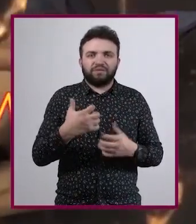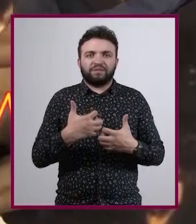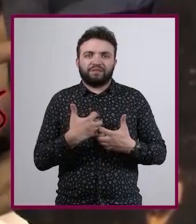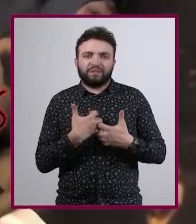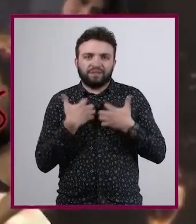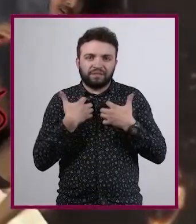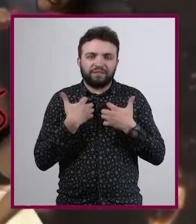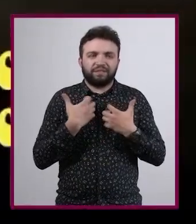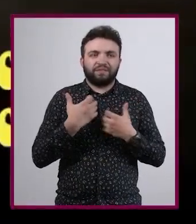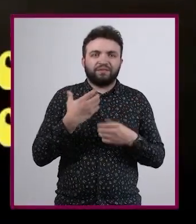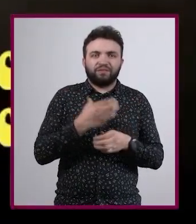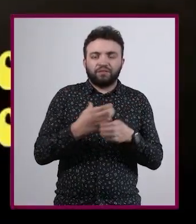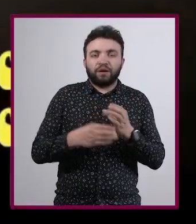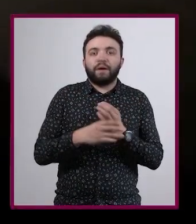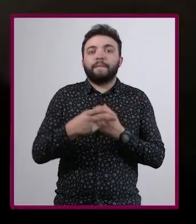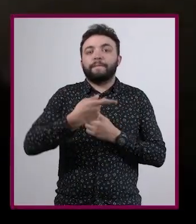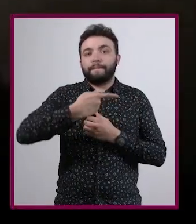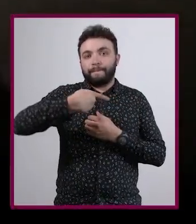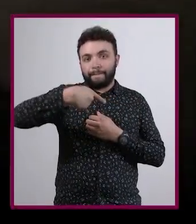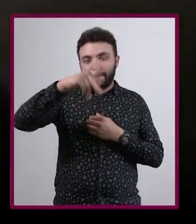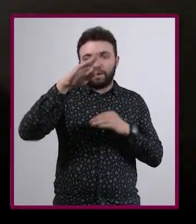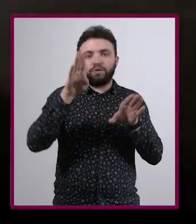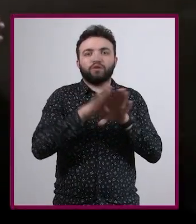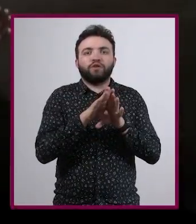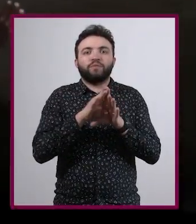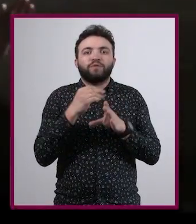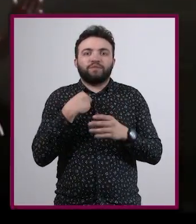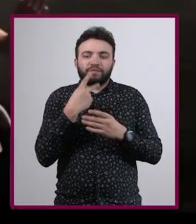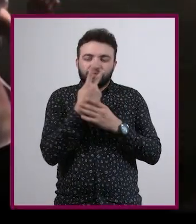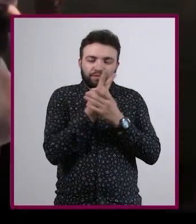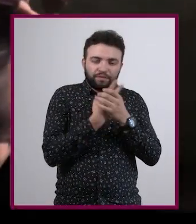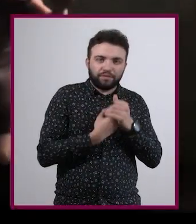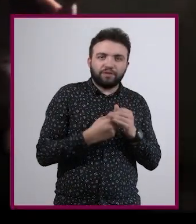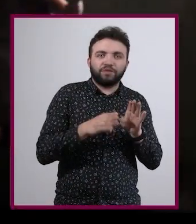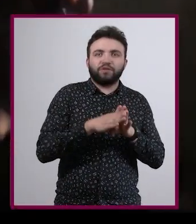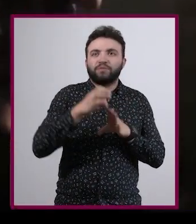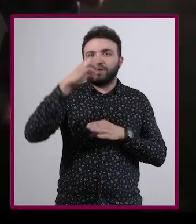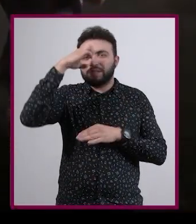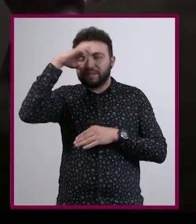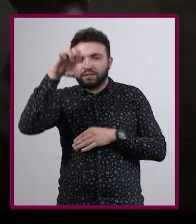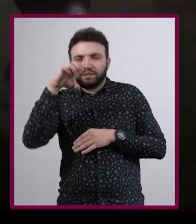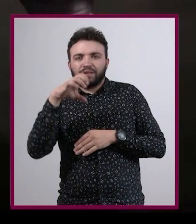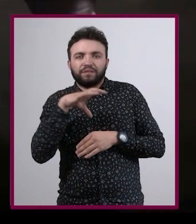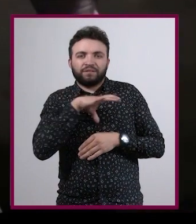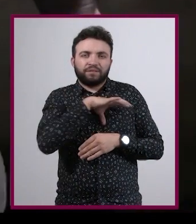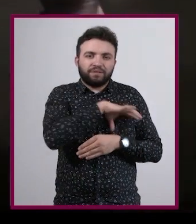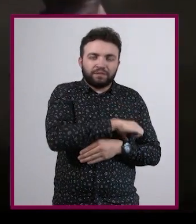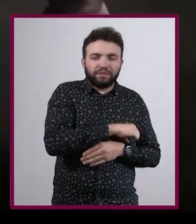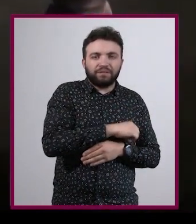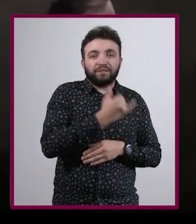en una tensión productiva con el gozo, con la añoranza y con la esperanza.